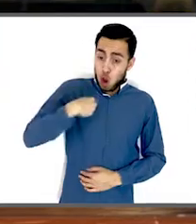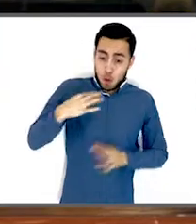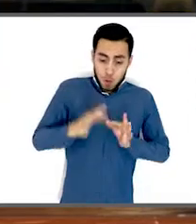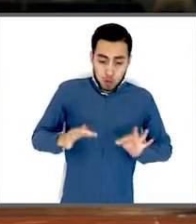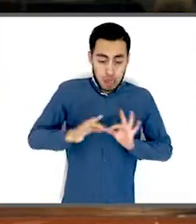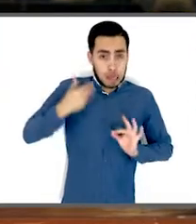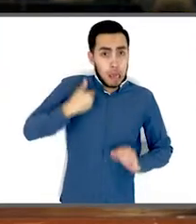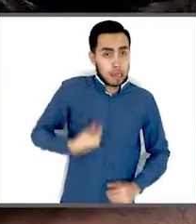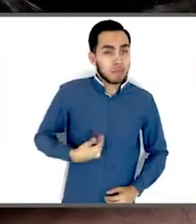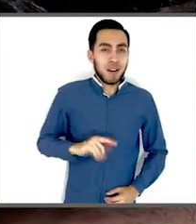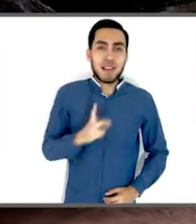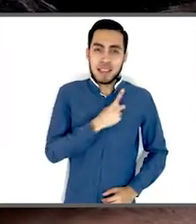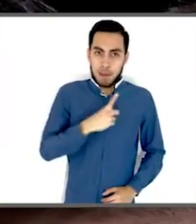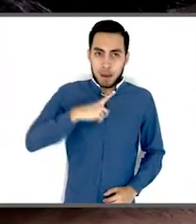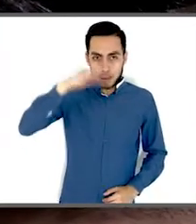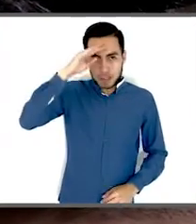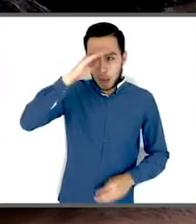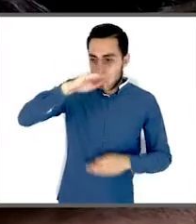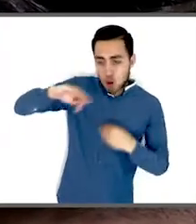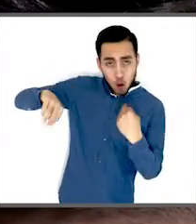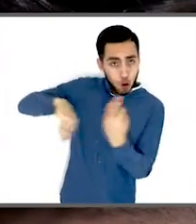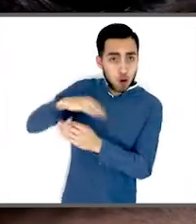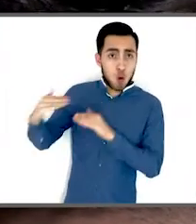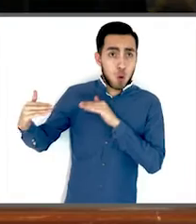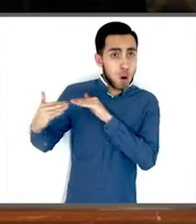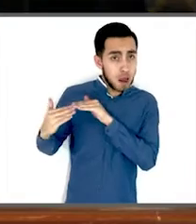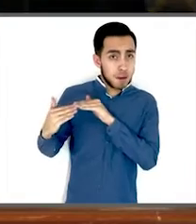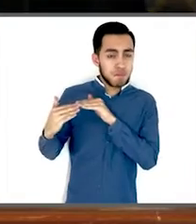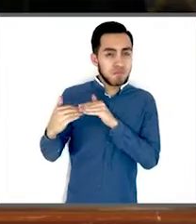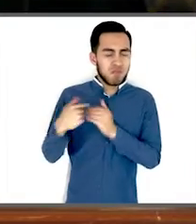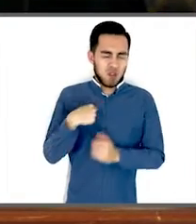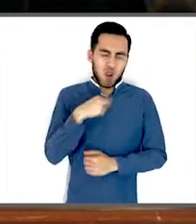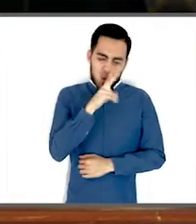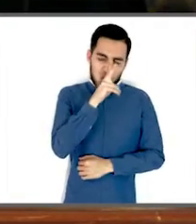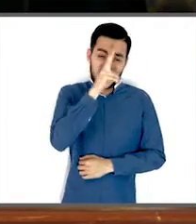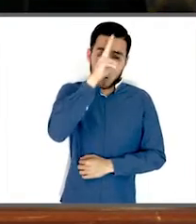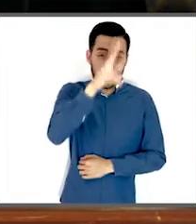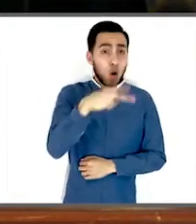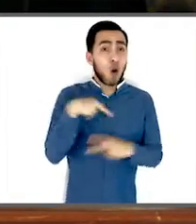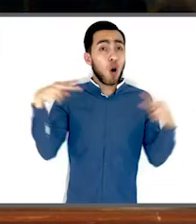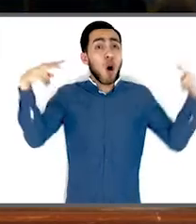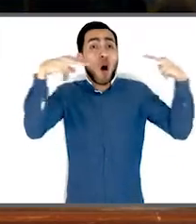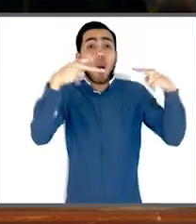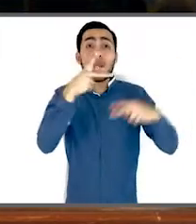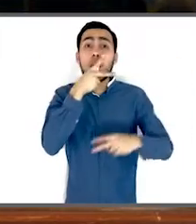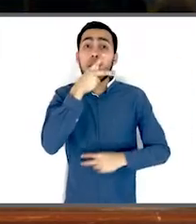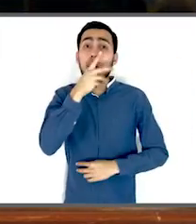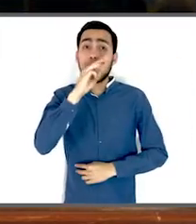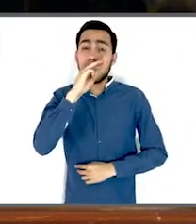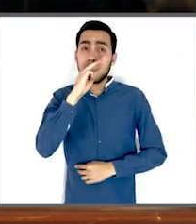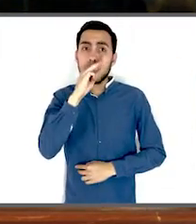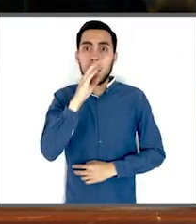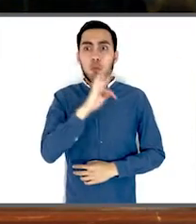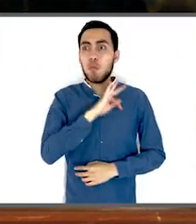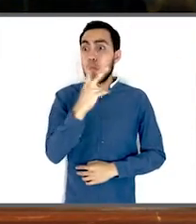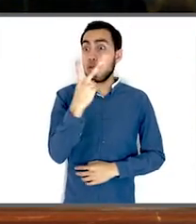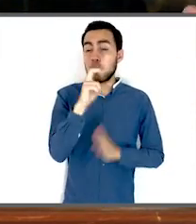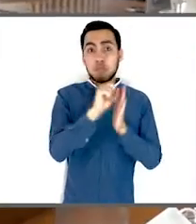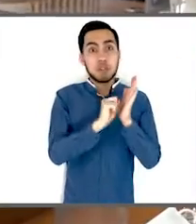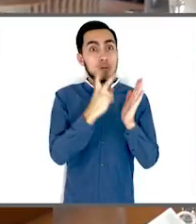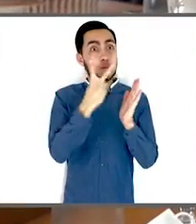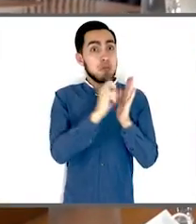de pensar en mí y pensar en nosotros. Con el dolor de mi corazón, yo no he podido ver a mis papás desde hace